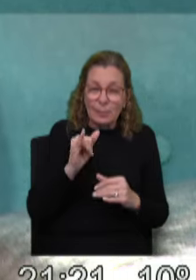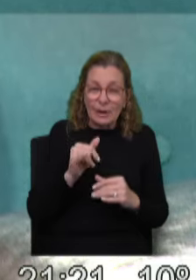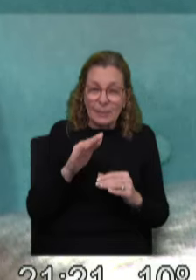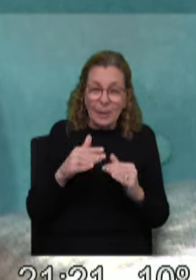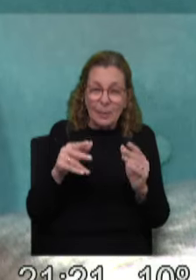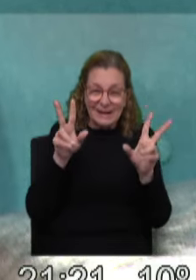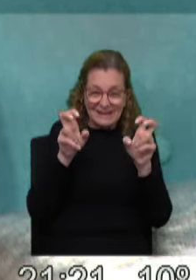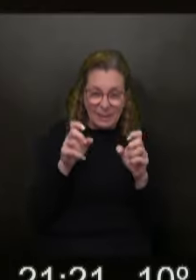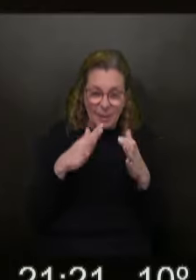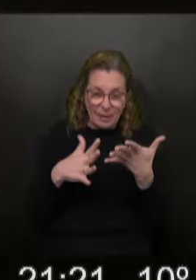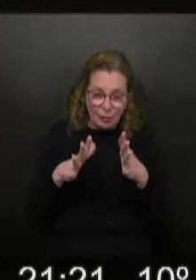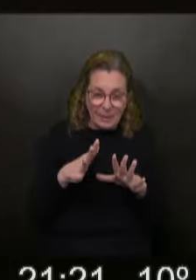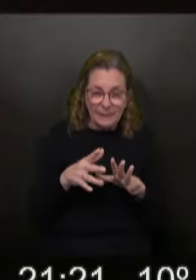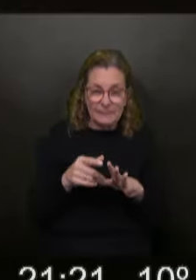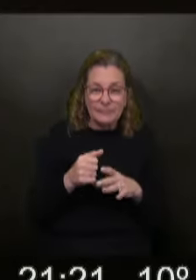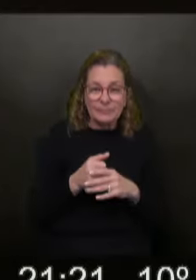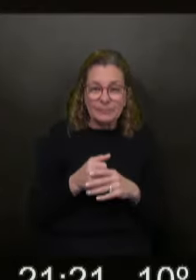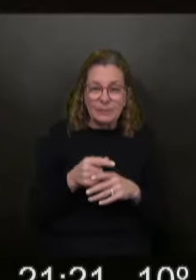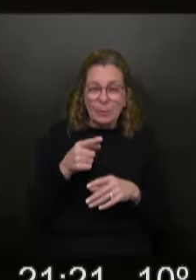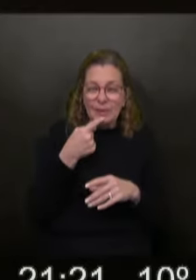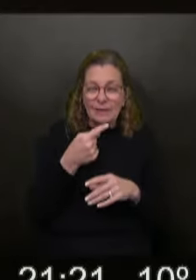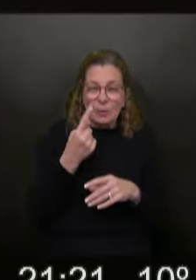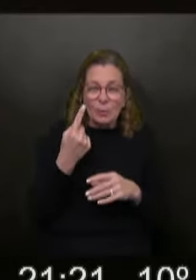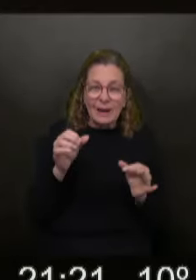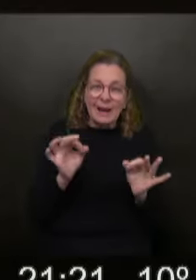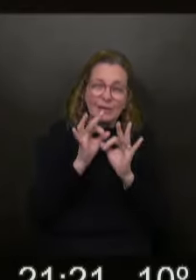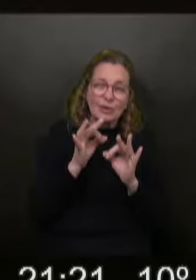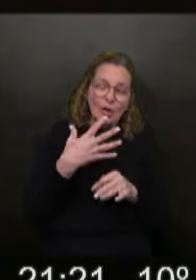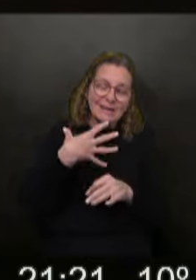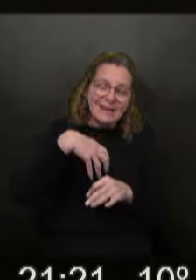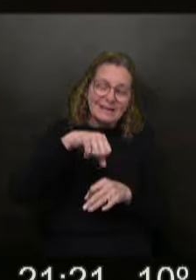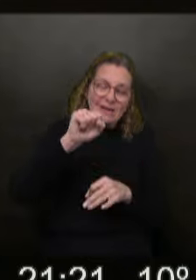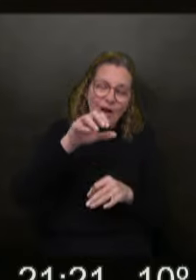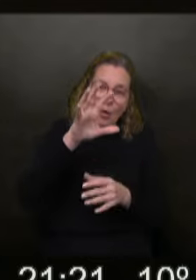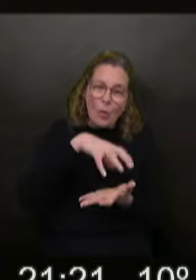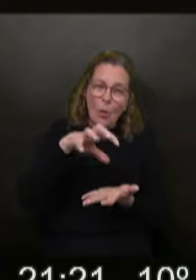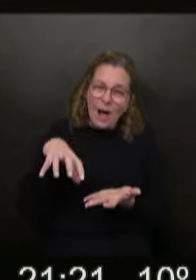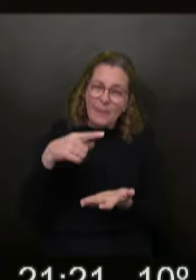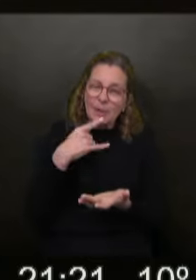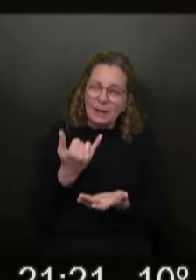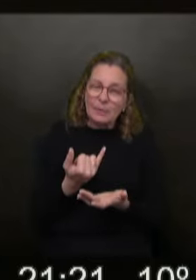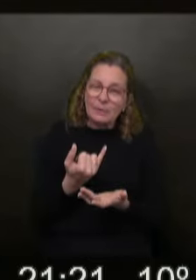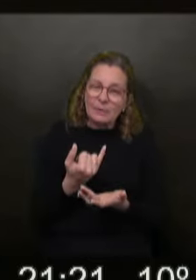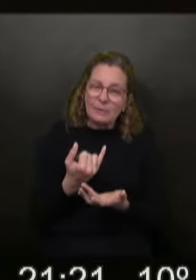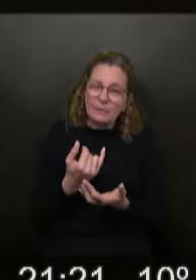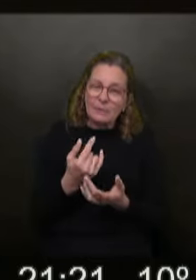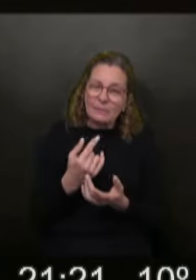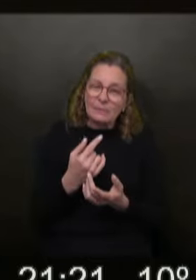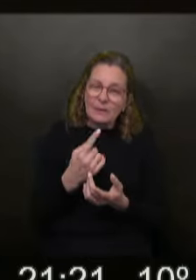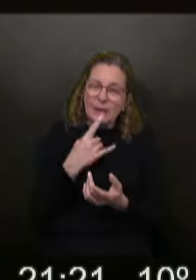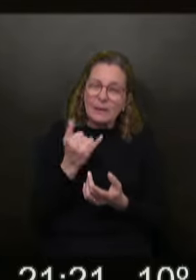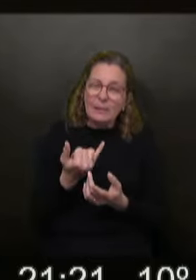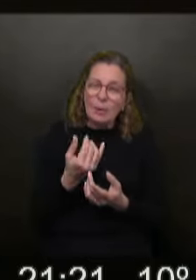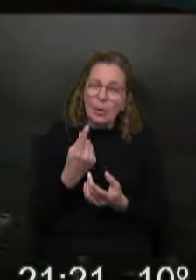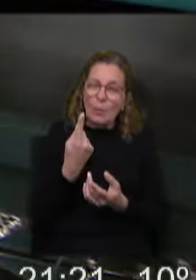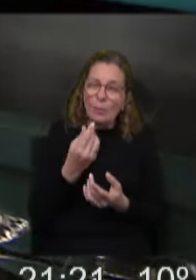el título. Pero vos decís que una canción te lleva a un lugar. Sí, claro. Ejemplificar. Bueno, como una